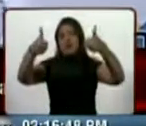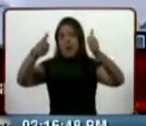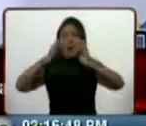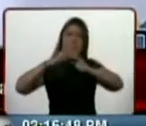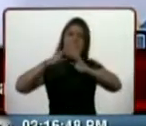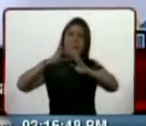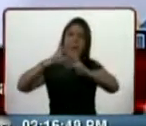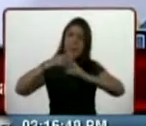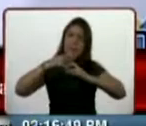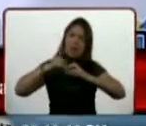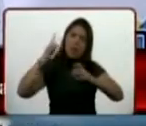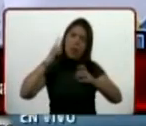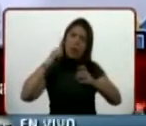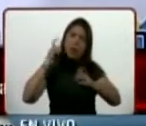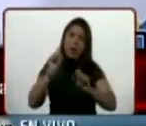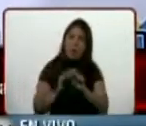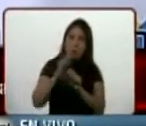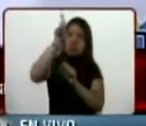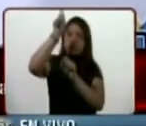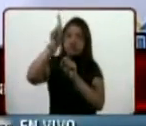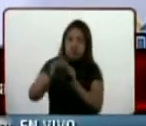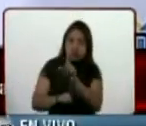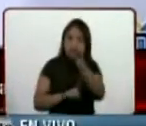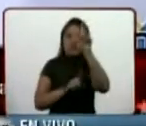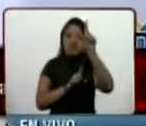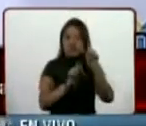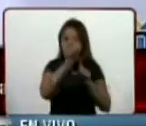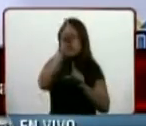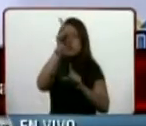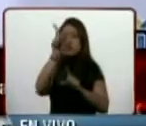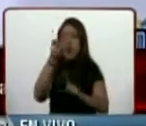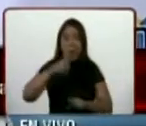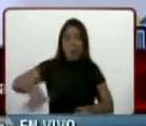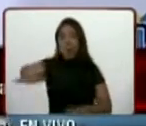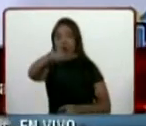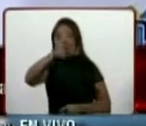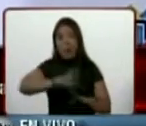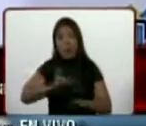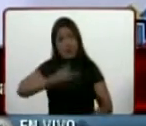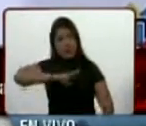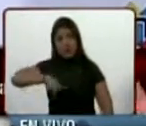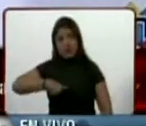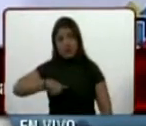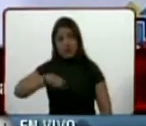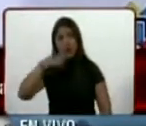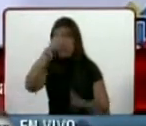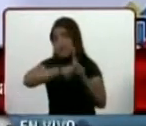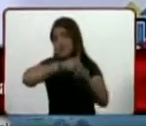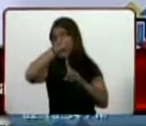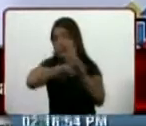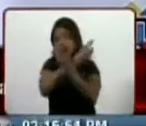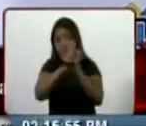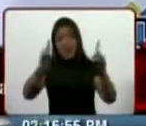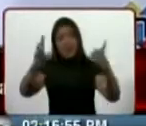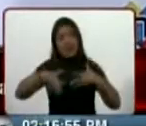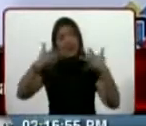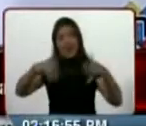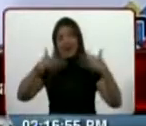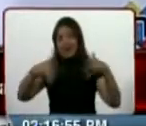diana, de los cohetes, del grito popular, porque nosotros estamos en una batalla de la democracia, de la alegría, de la